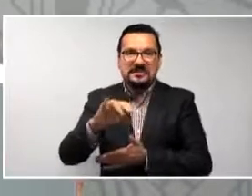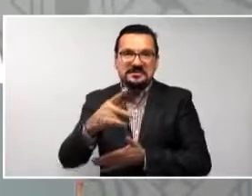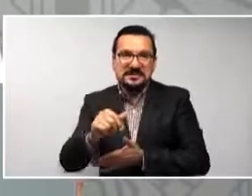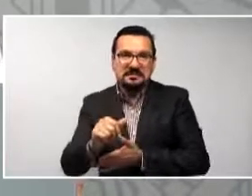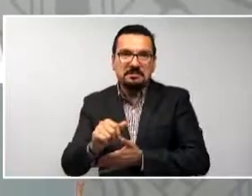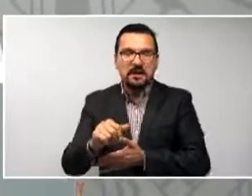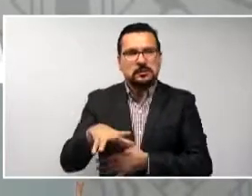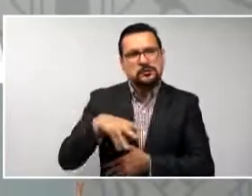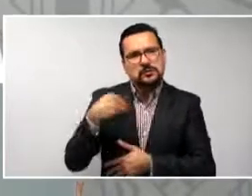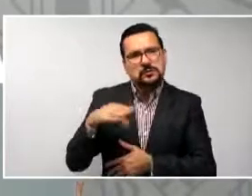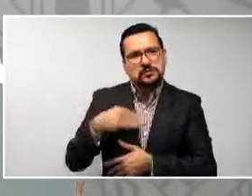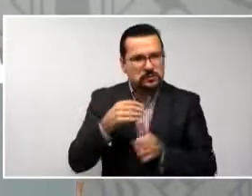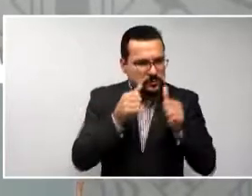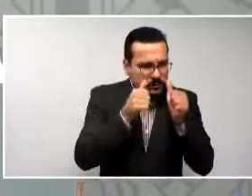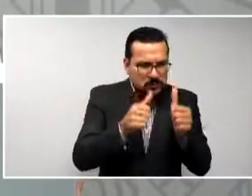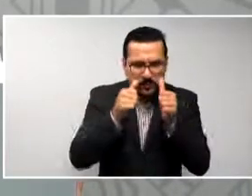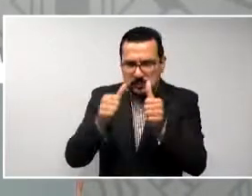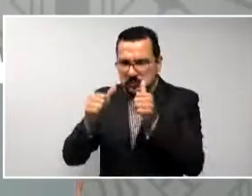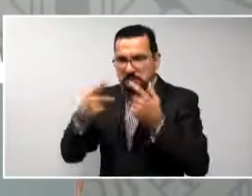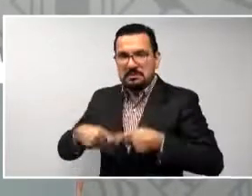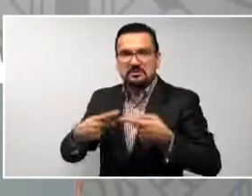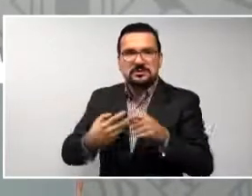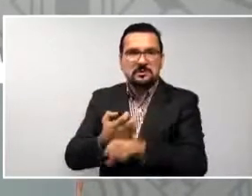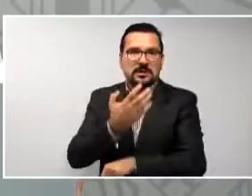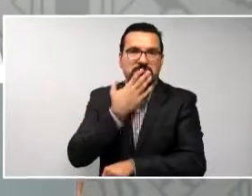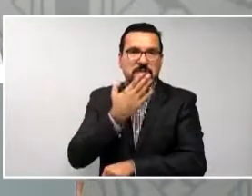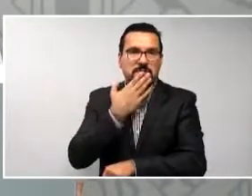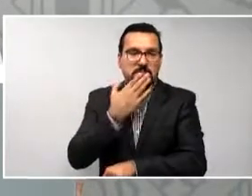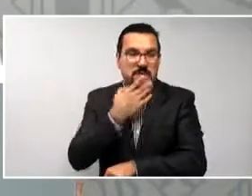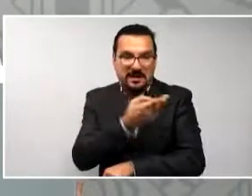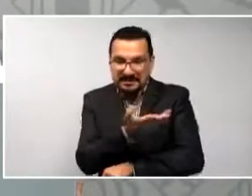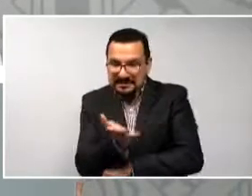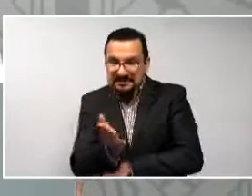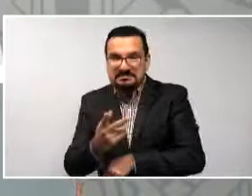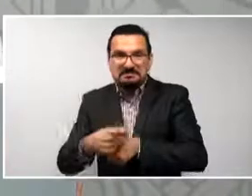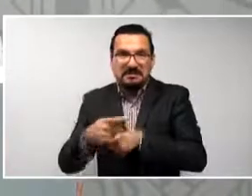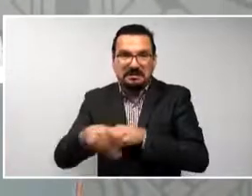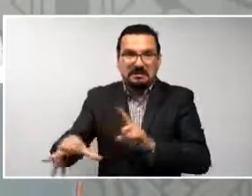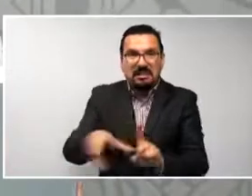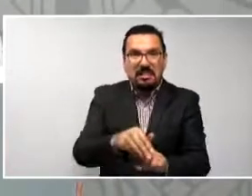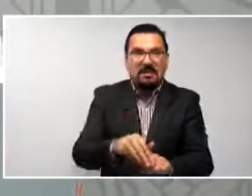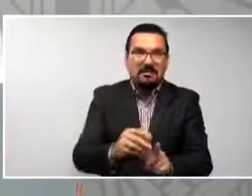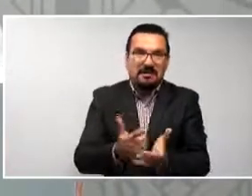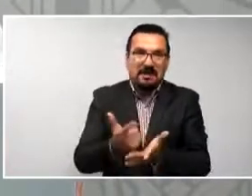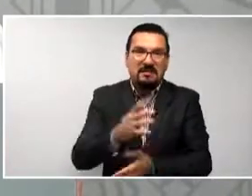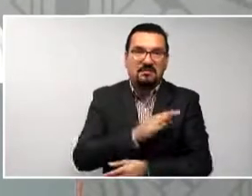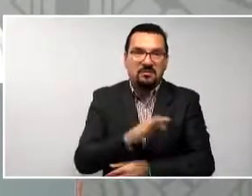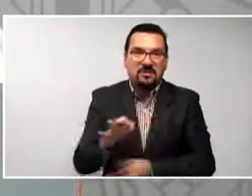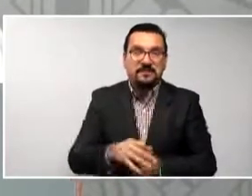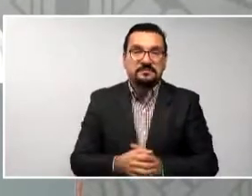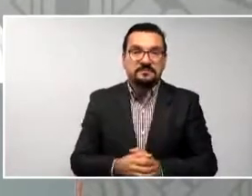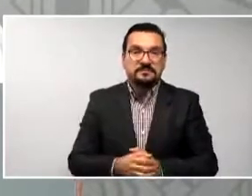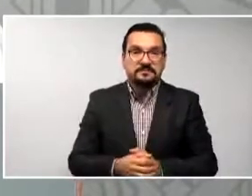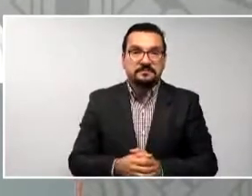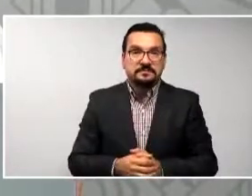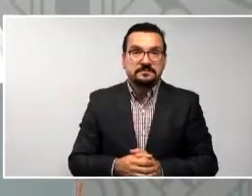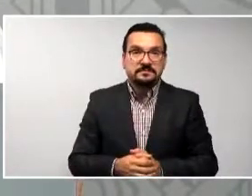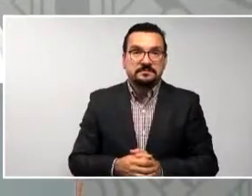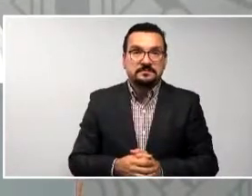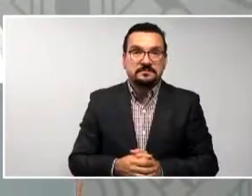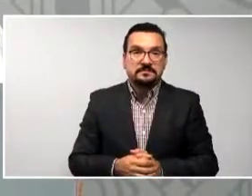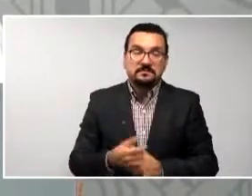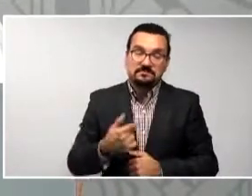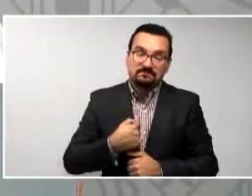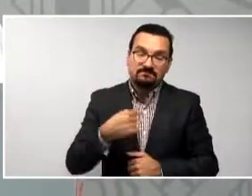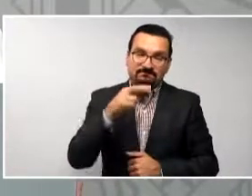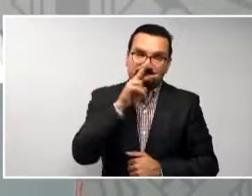en atender a los sonorenses con vulnerabilidades me preocupa que